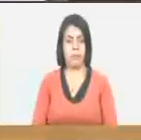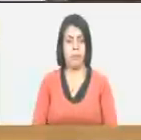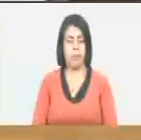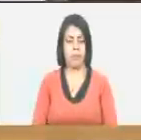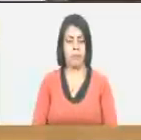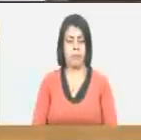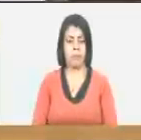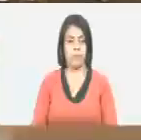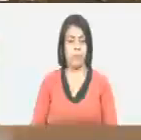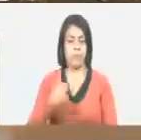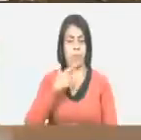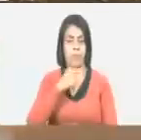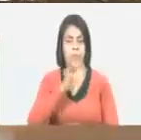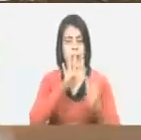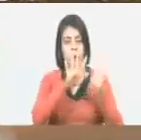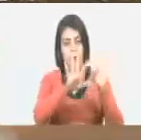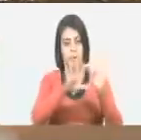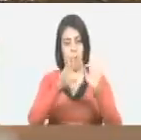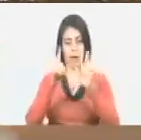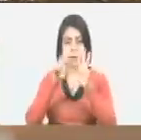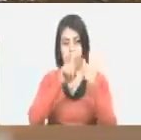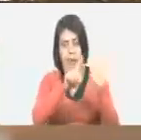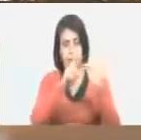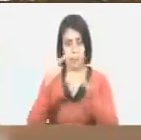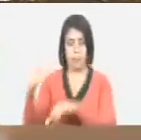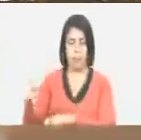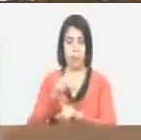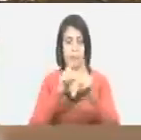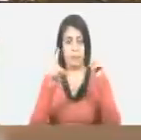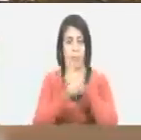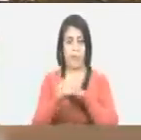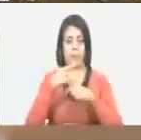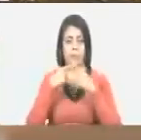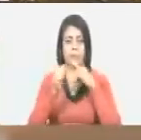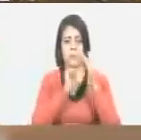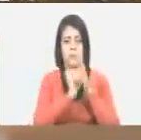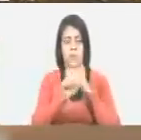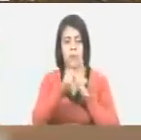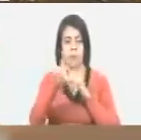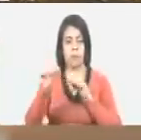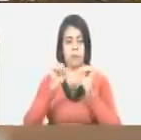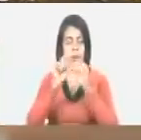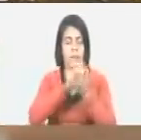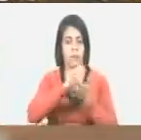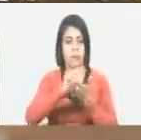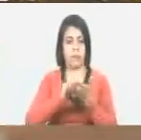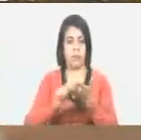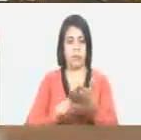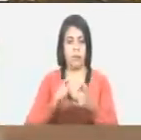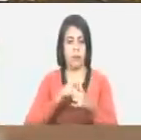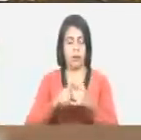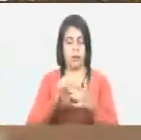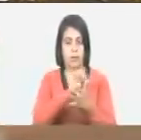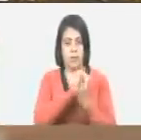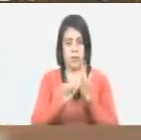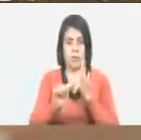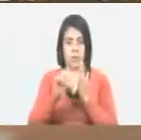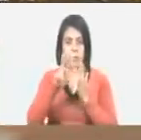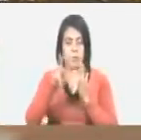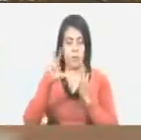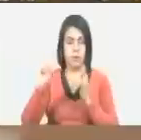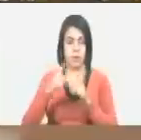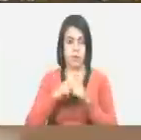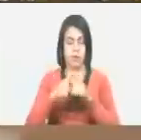Siguiente. 62. Se propone aprobar con modificación el contenido del artículo 30, quedando redactado de la siguiente manera. Artículo